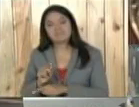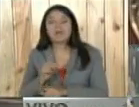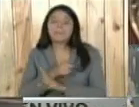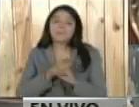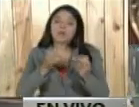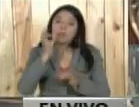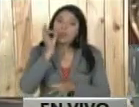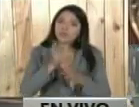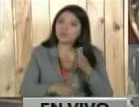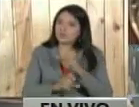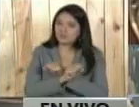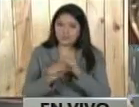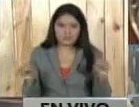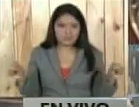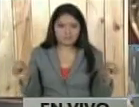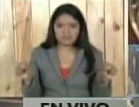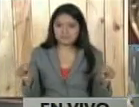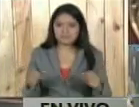Afortunadamente no lograron su objetivo.